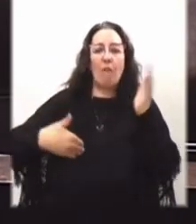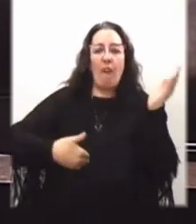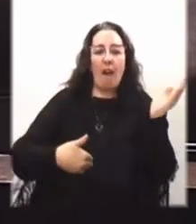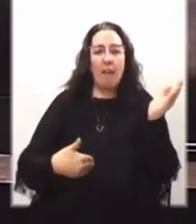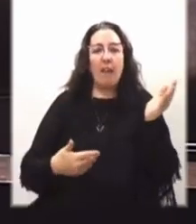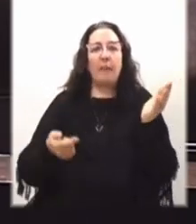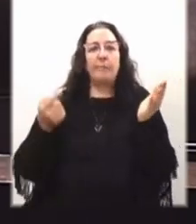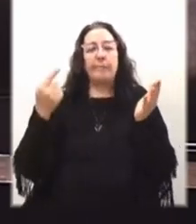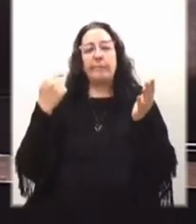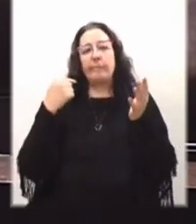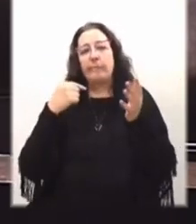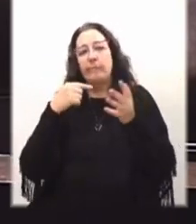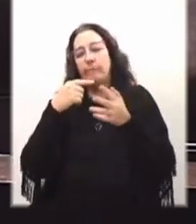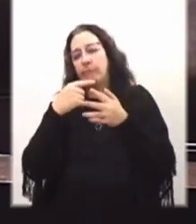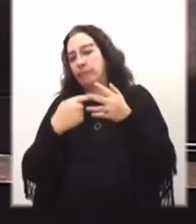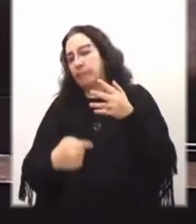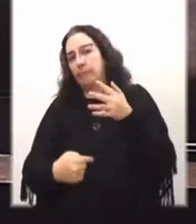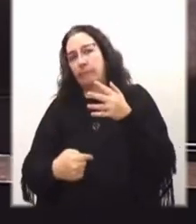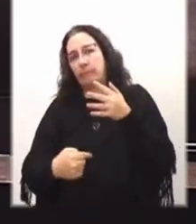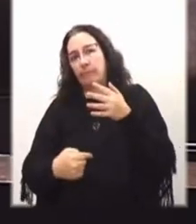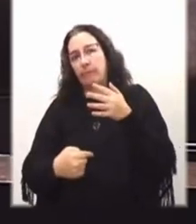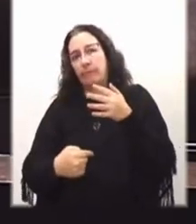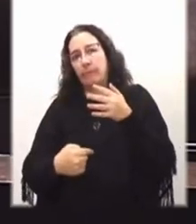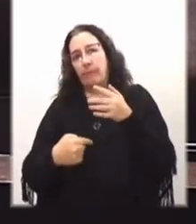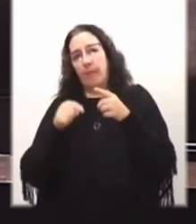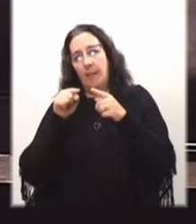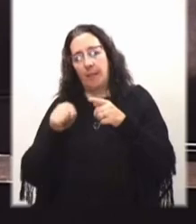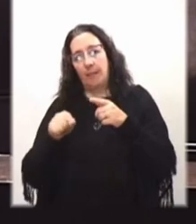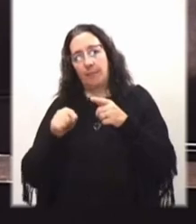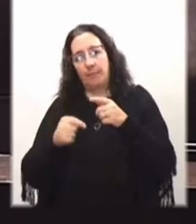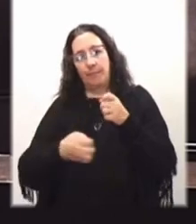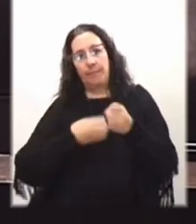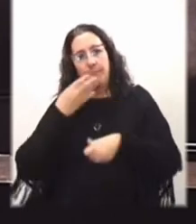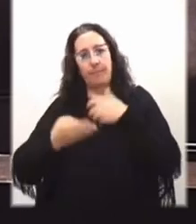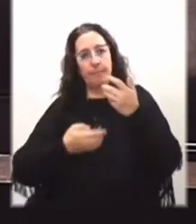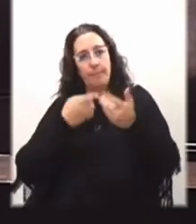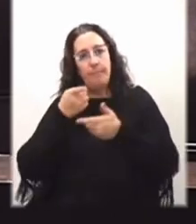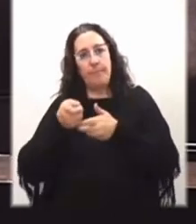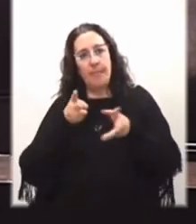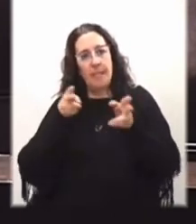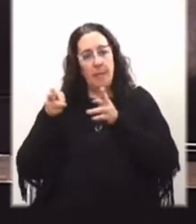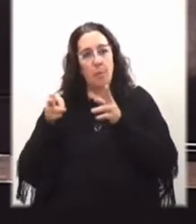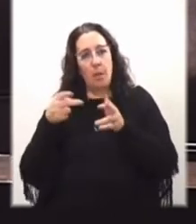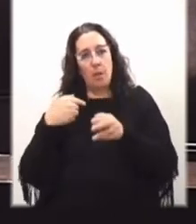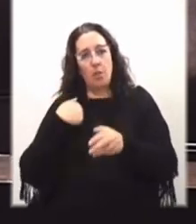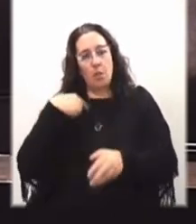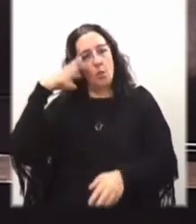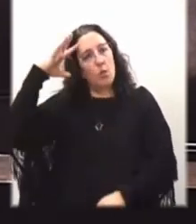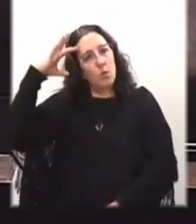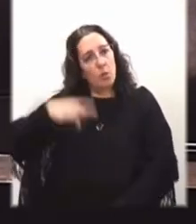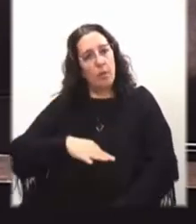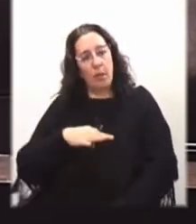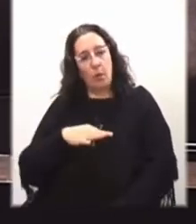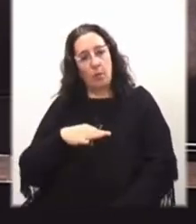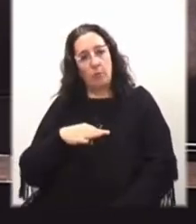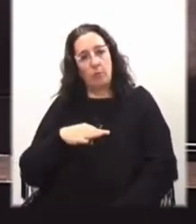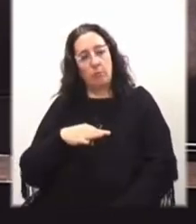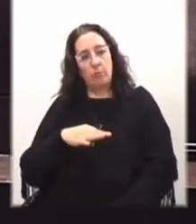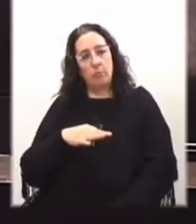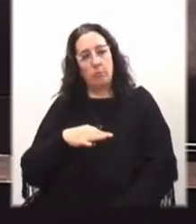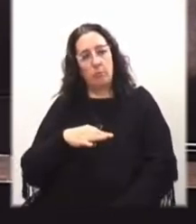una expresión de esa época. y yo creo que frente a